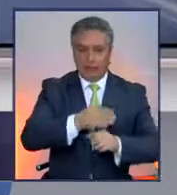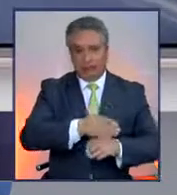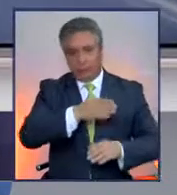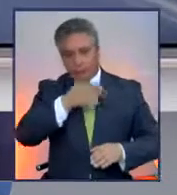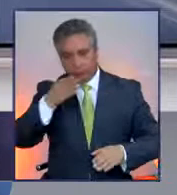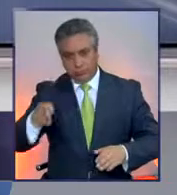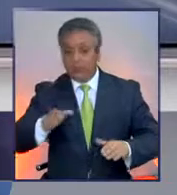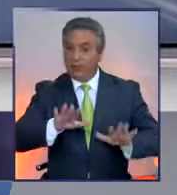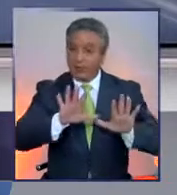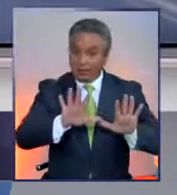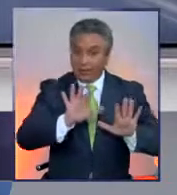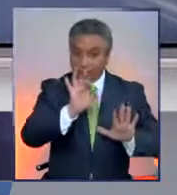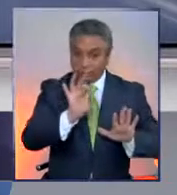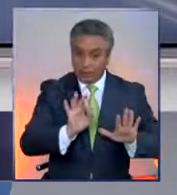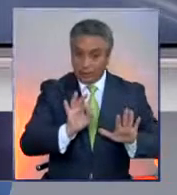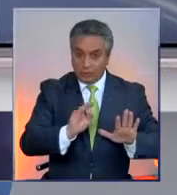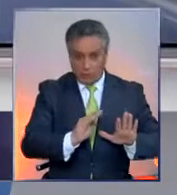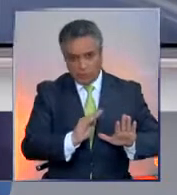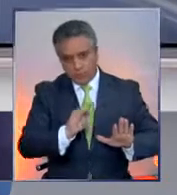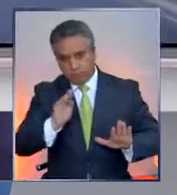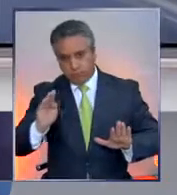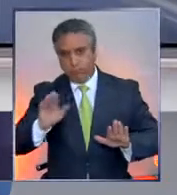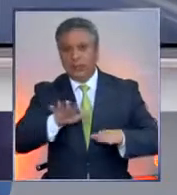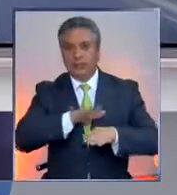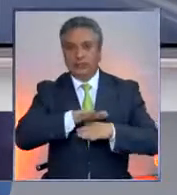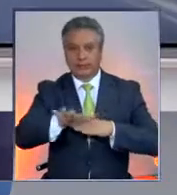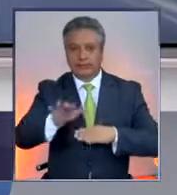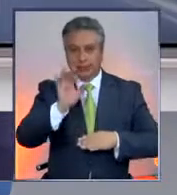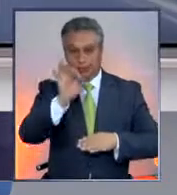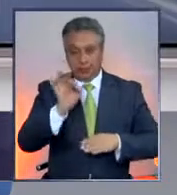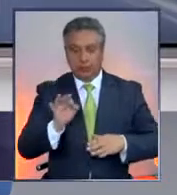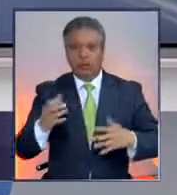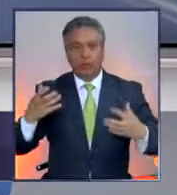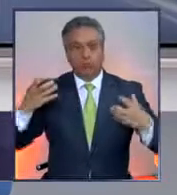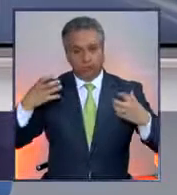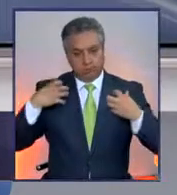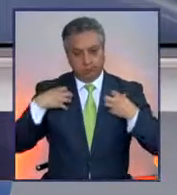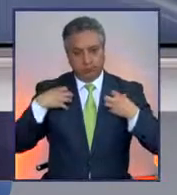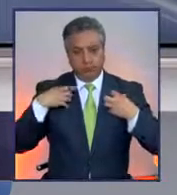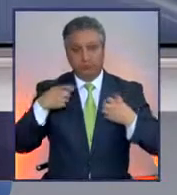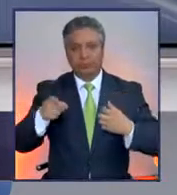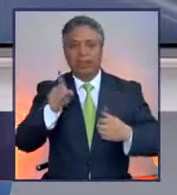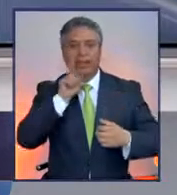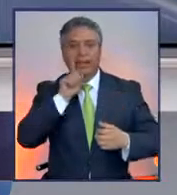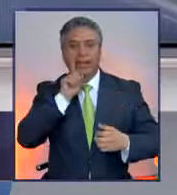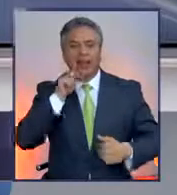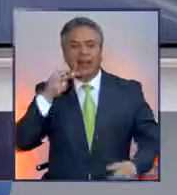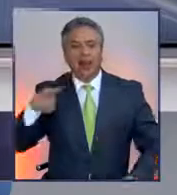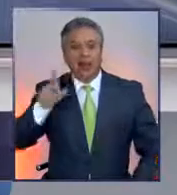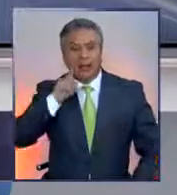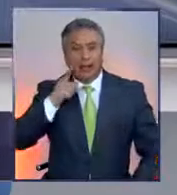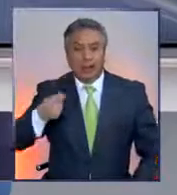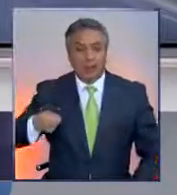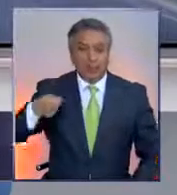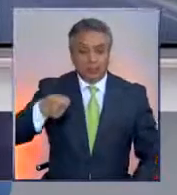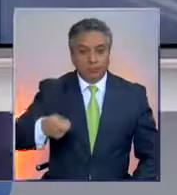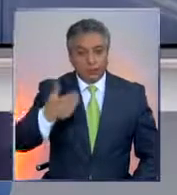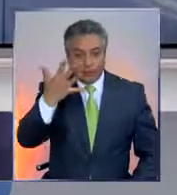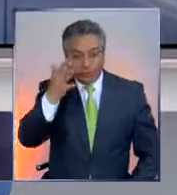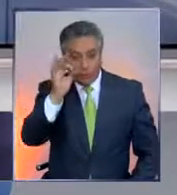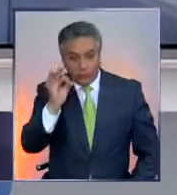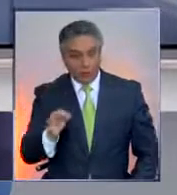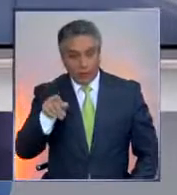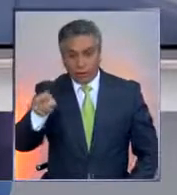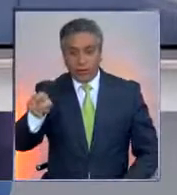de 10% a 15% a cargo exclusivo del empleador. Esos 5 puntos más se van